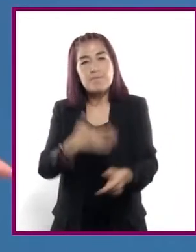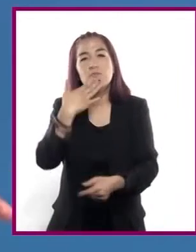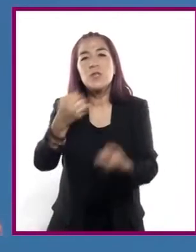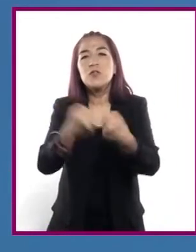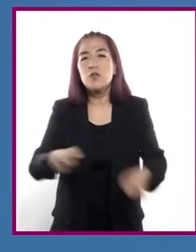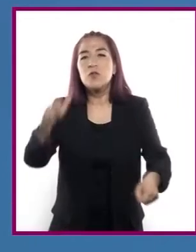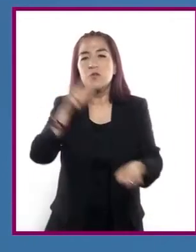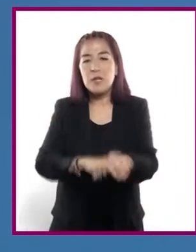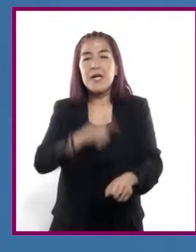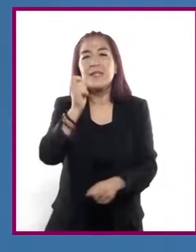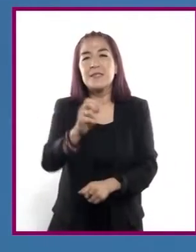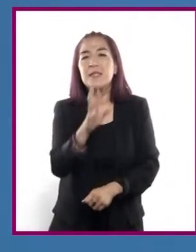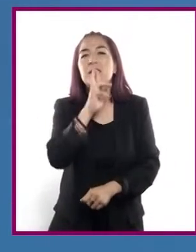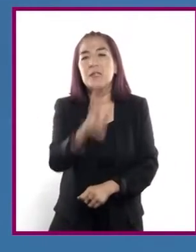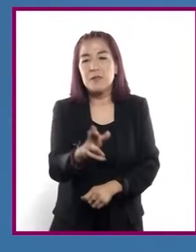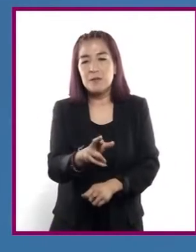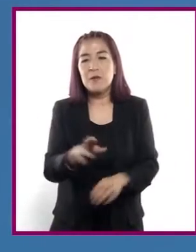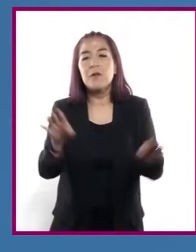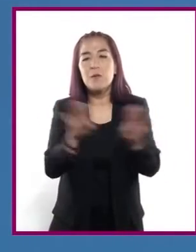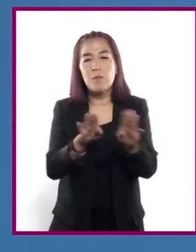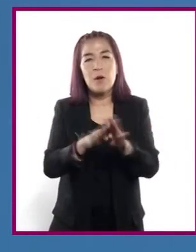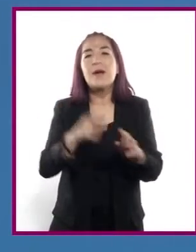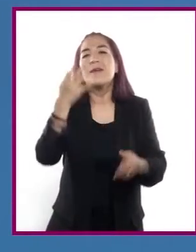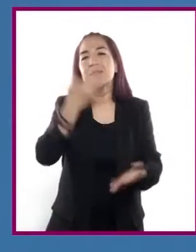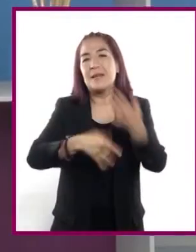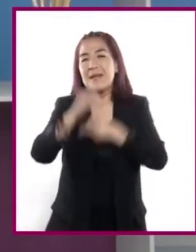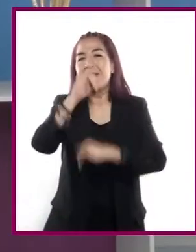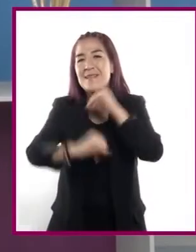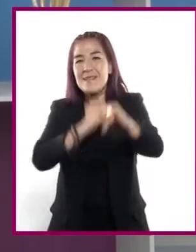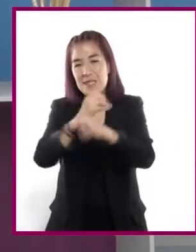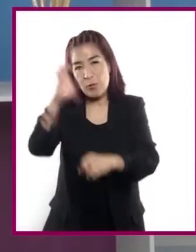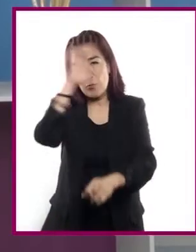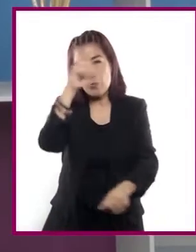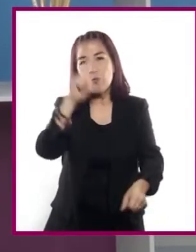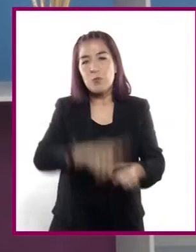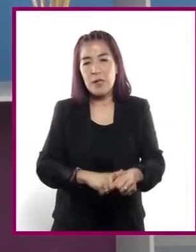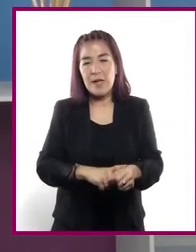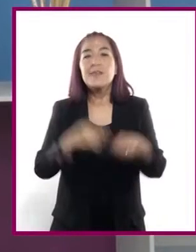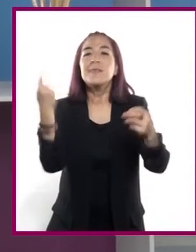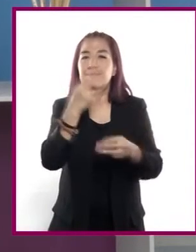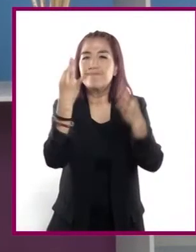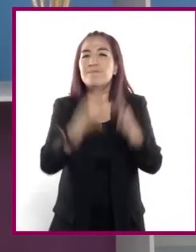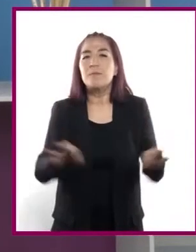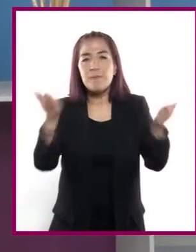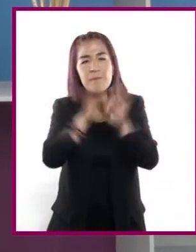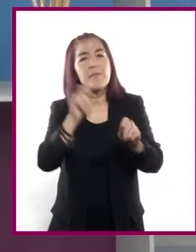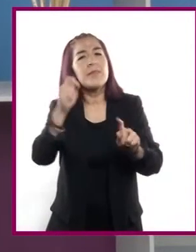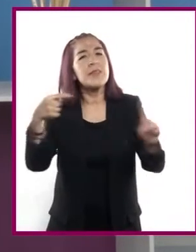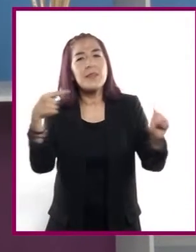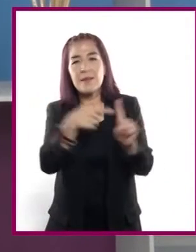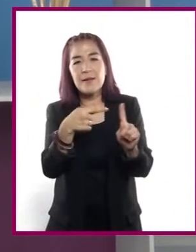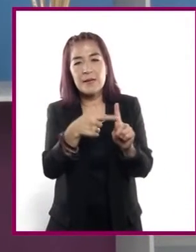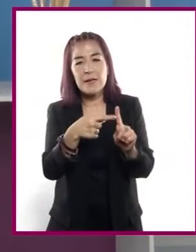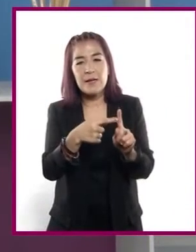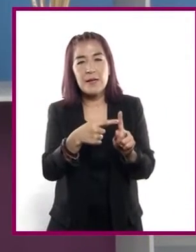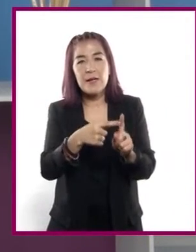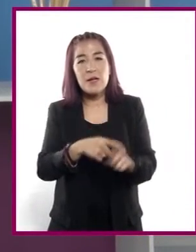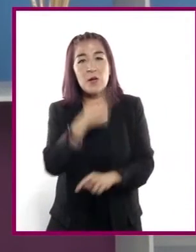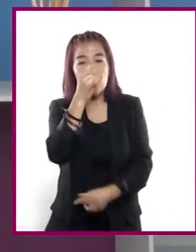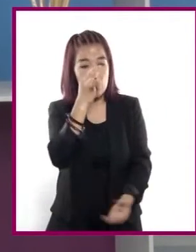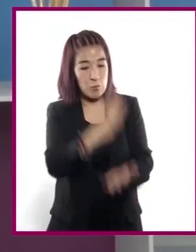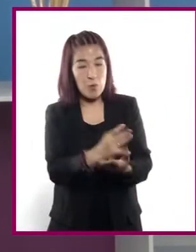social como resultado de esta interculturalidad. Es importante señalar que la